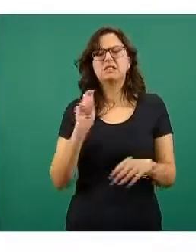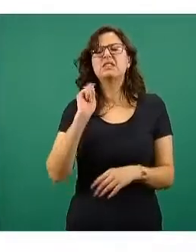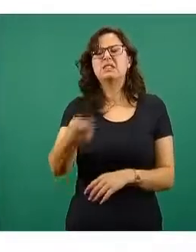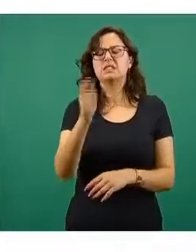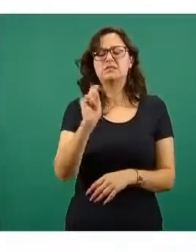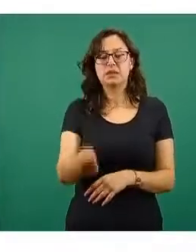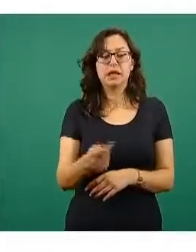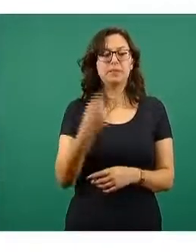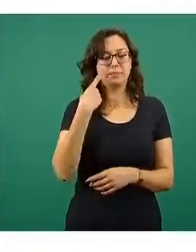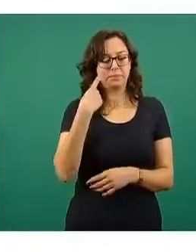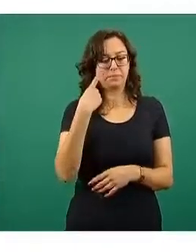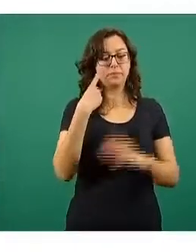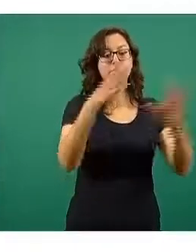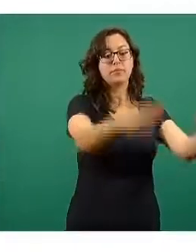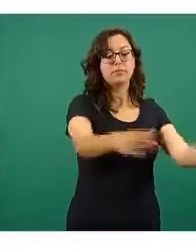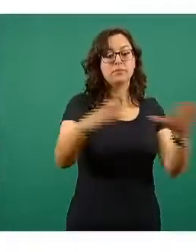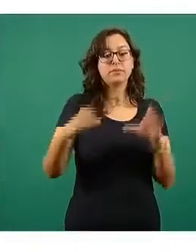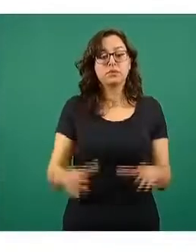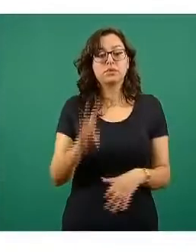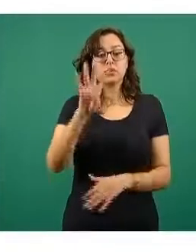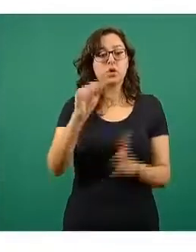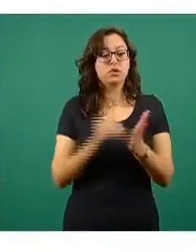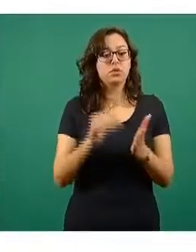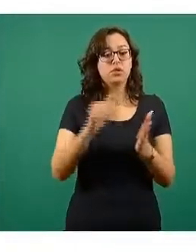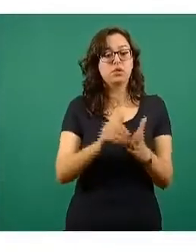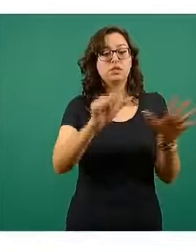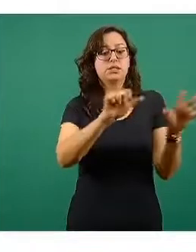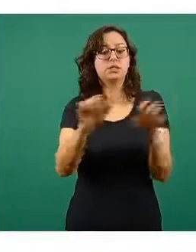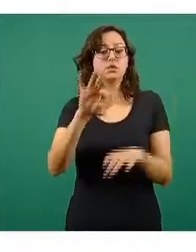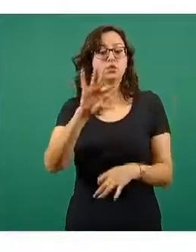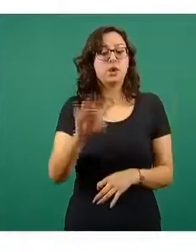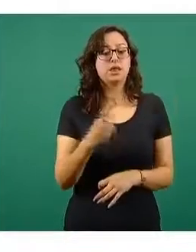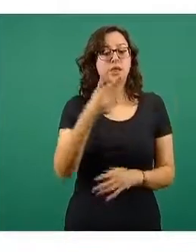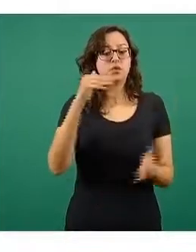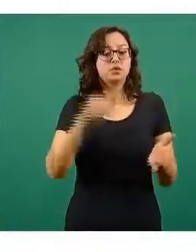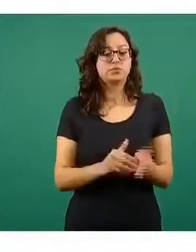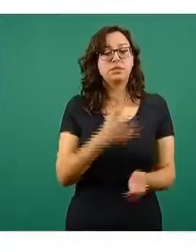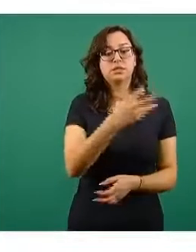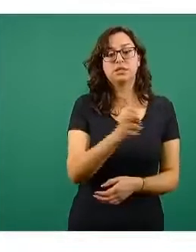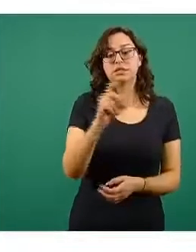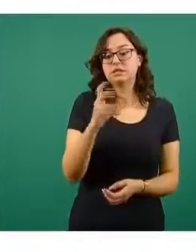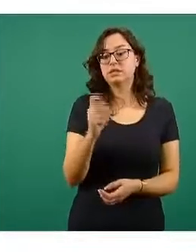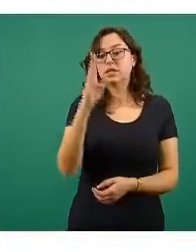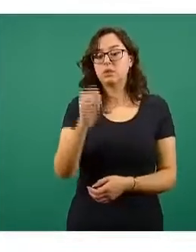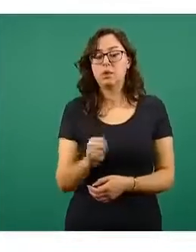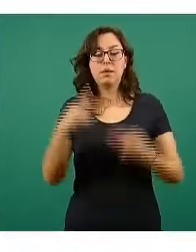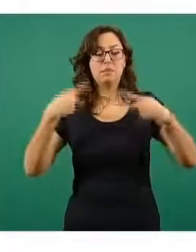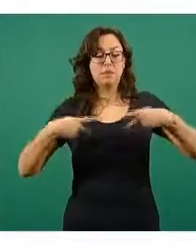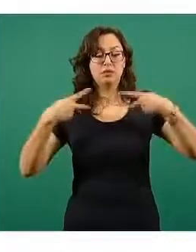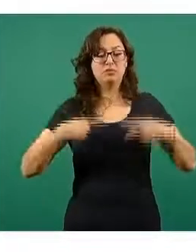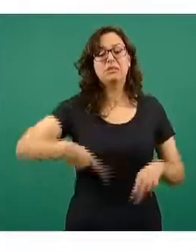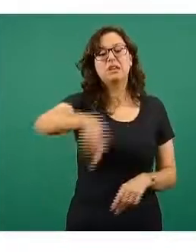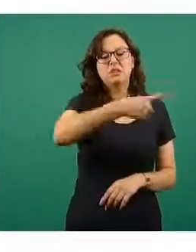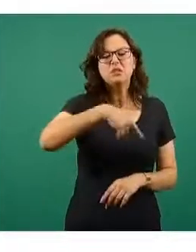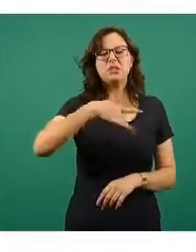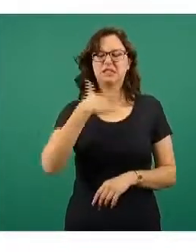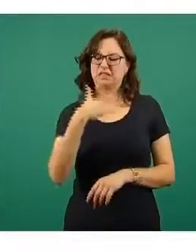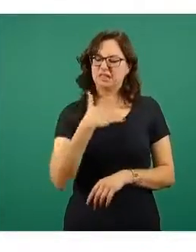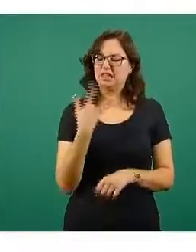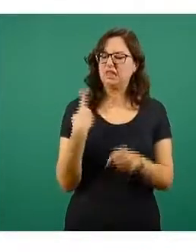4.642.539 personas que han tenido contacto con el Sistema Nacional de Vigilancia Epidemiológica, y de los